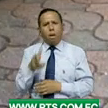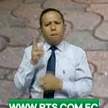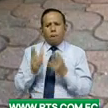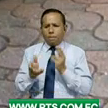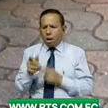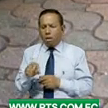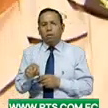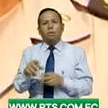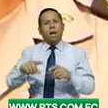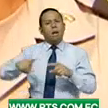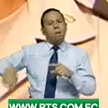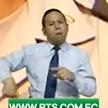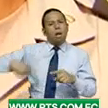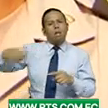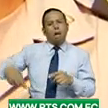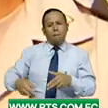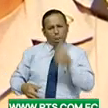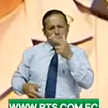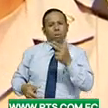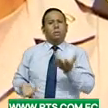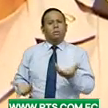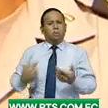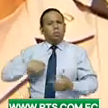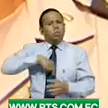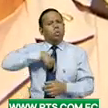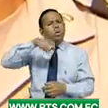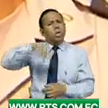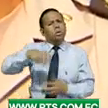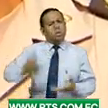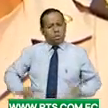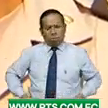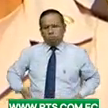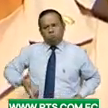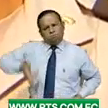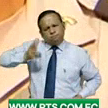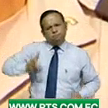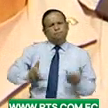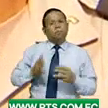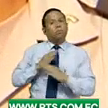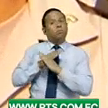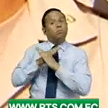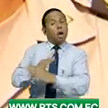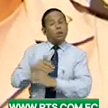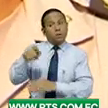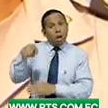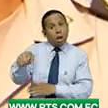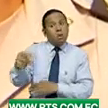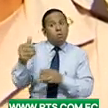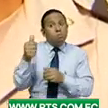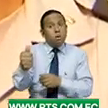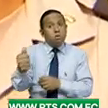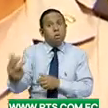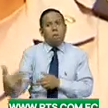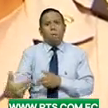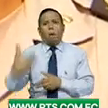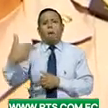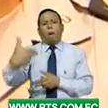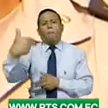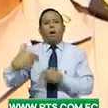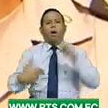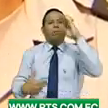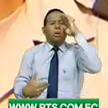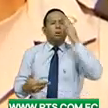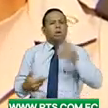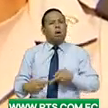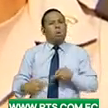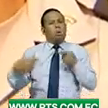Fue necesario utilizar las armas de dotación en virtud de que estos antisociales también habrían efectuado varios disparos en contra de la humanidad de los